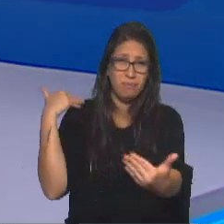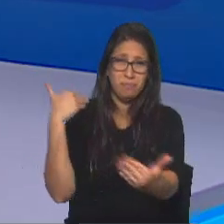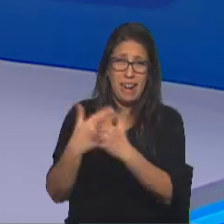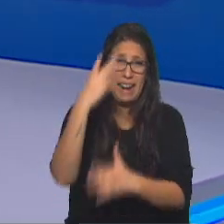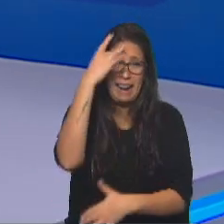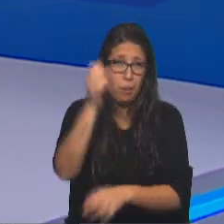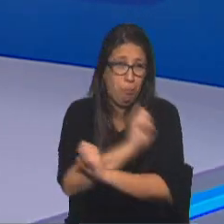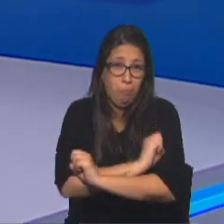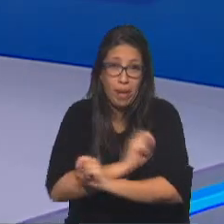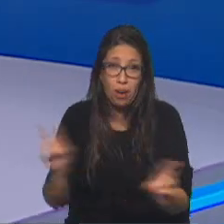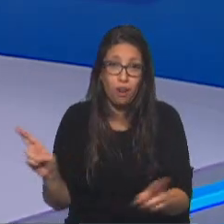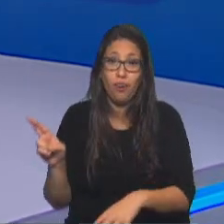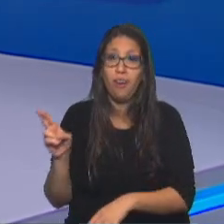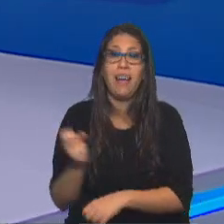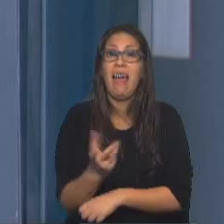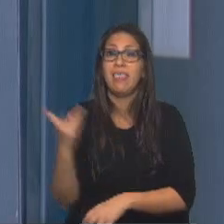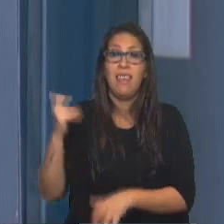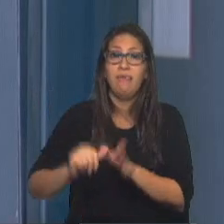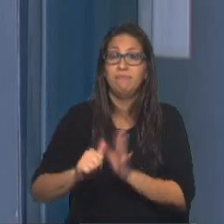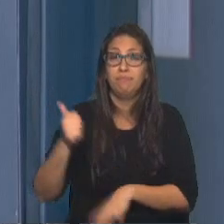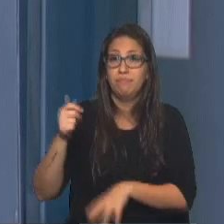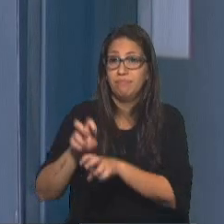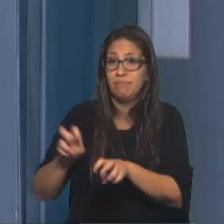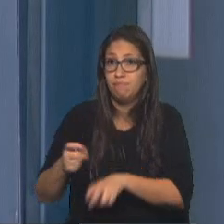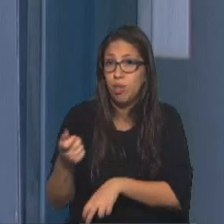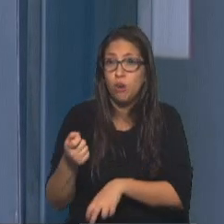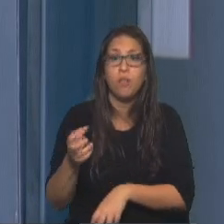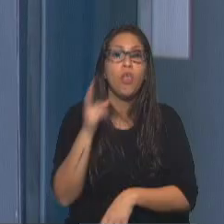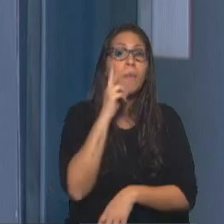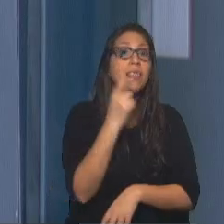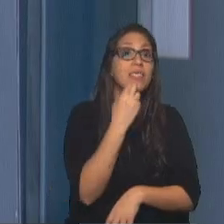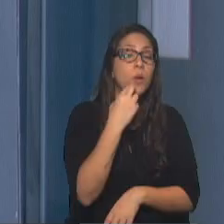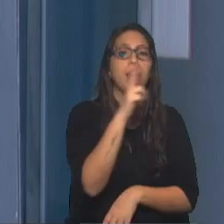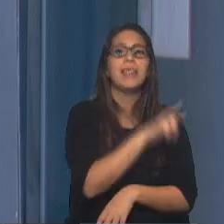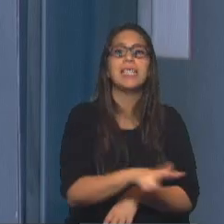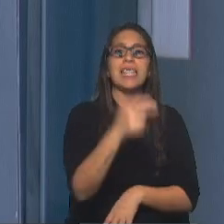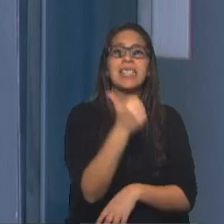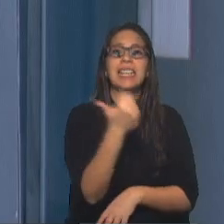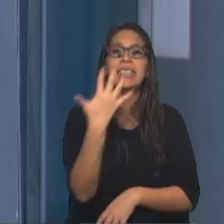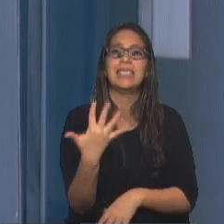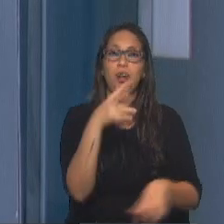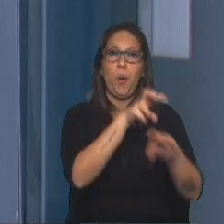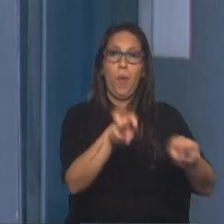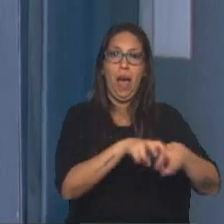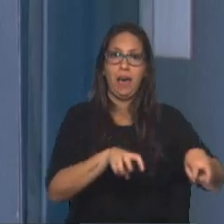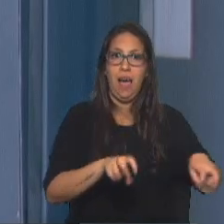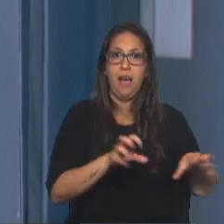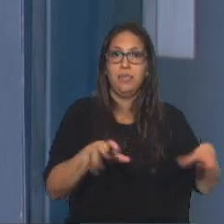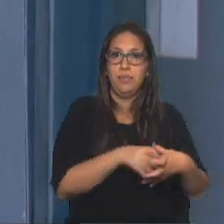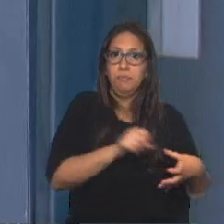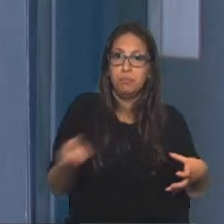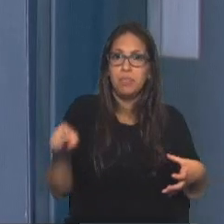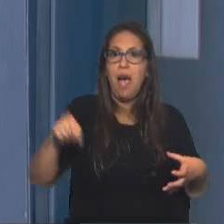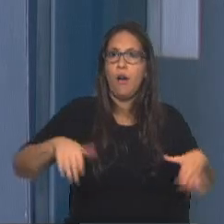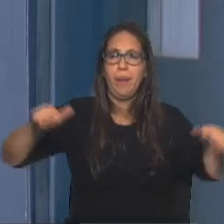partido de los Tories, de los conservadores. Tenían en el 2019 365 bancas, es decir que sí, fue